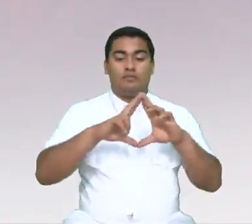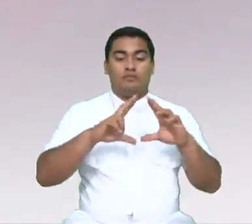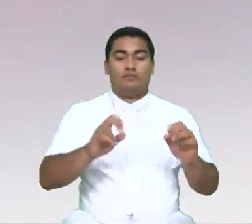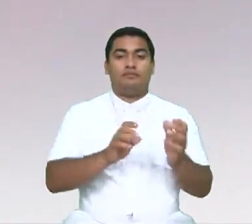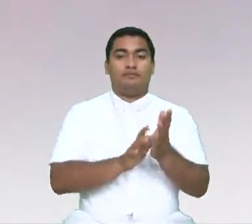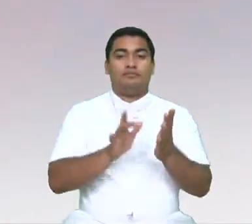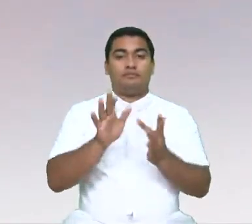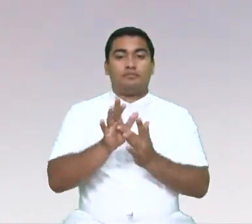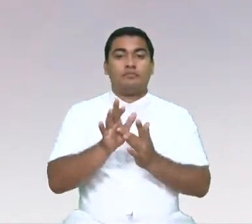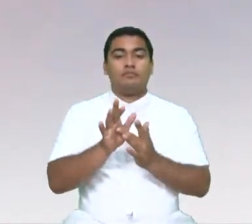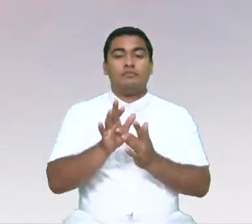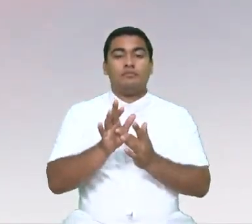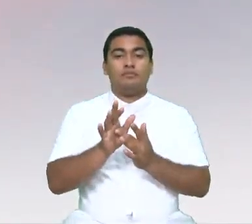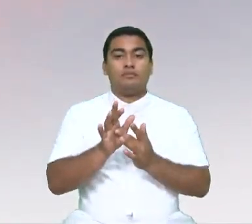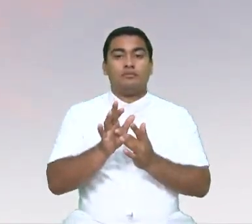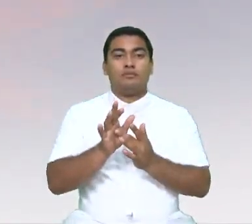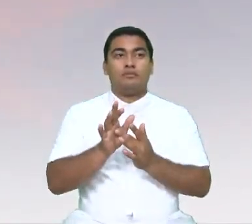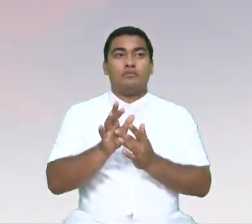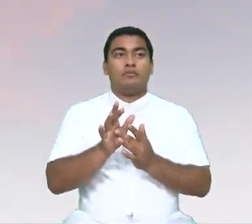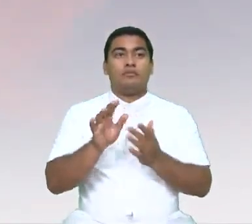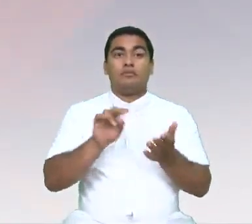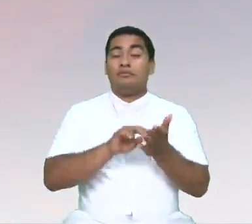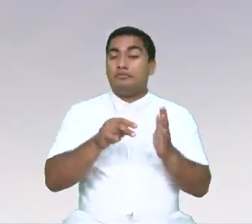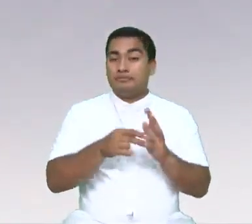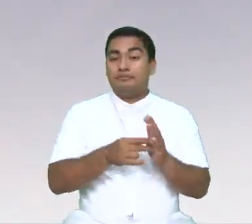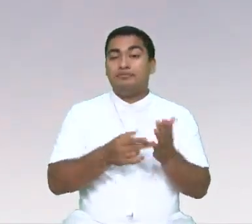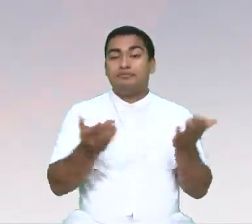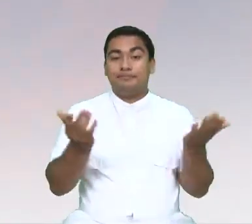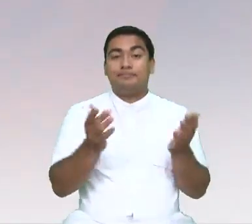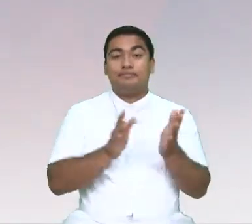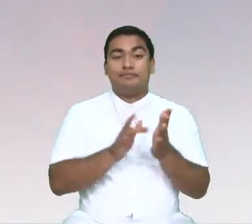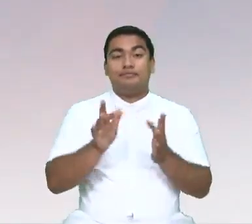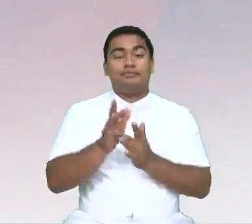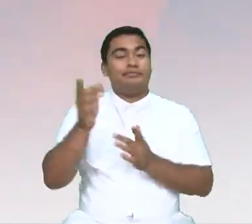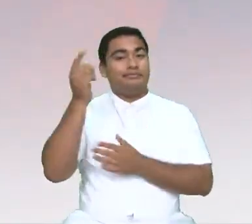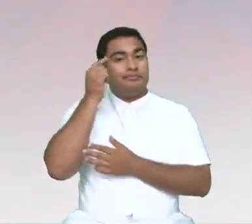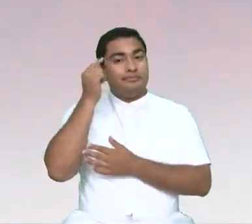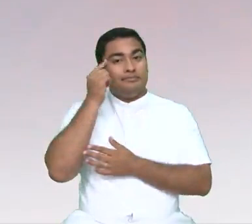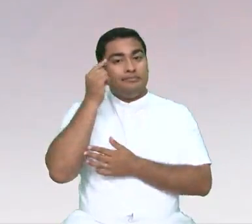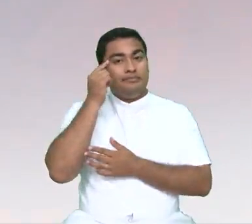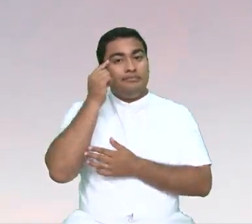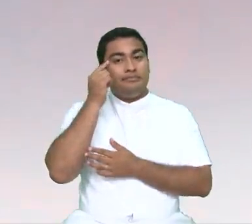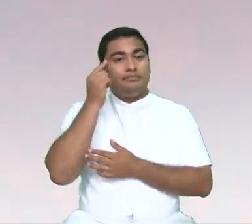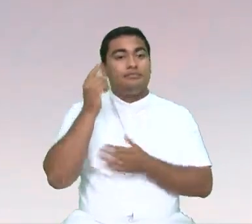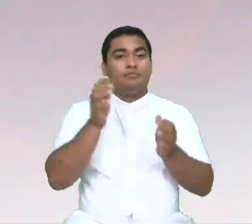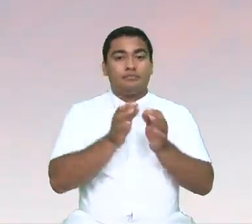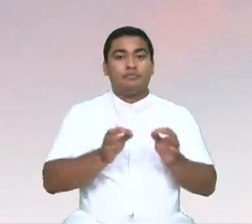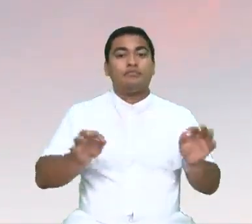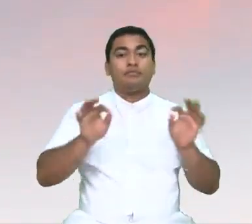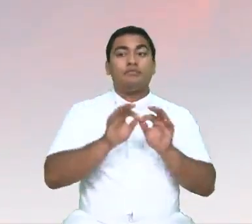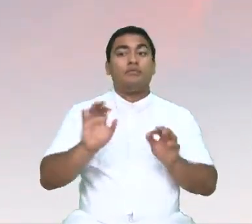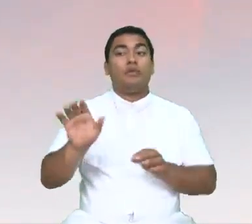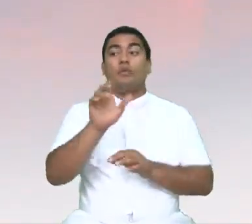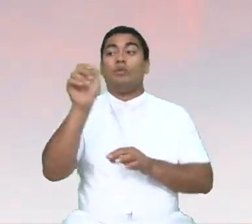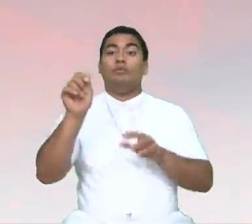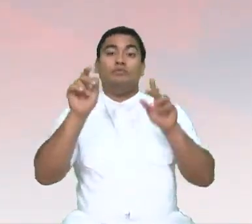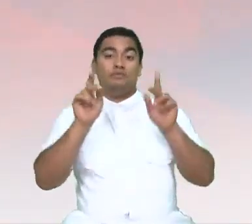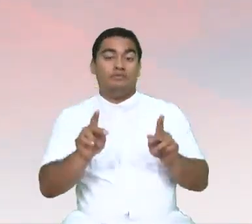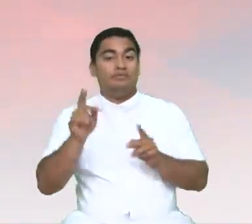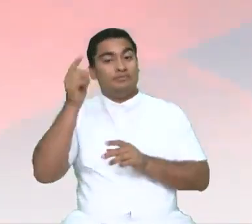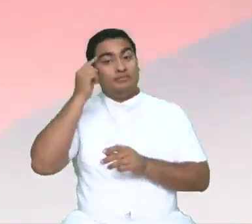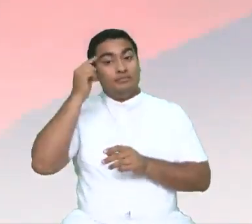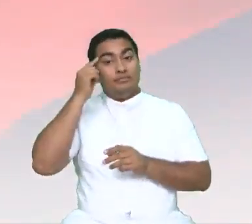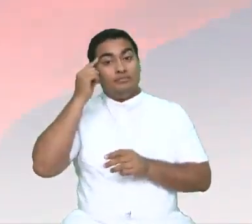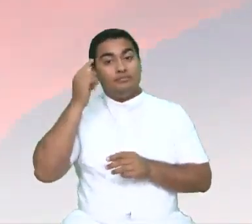cristiana. Eso es cristianismo. Pensar siempre en los demás. Priorizar